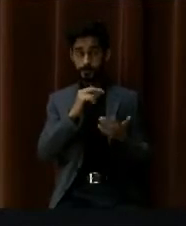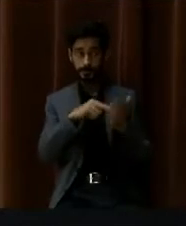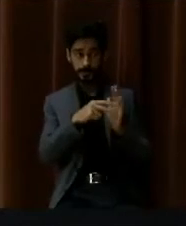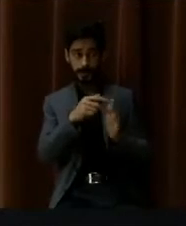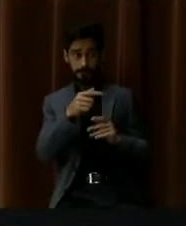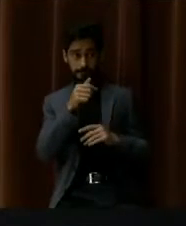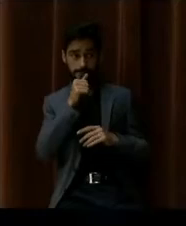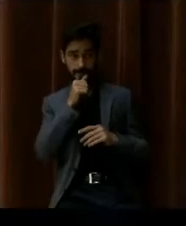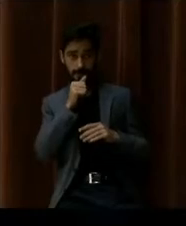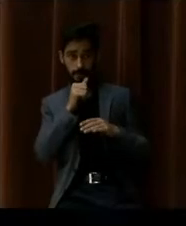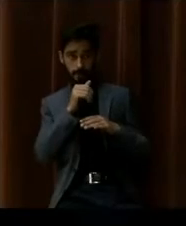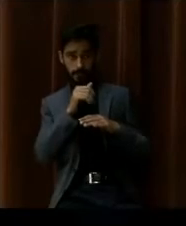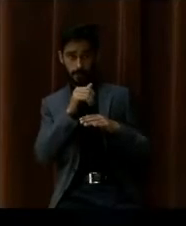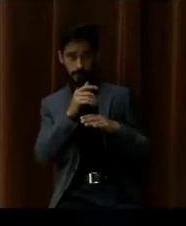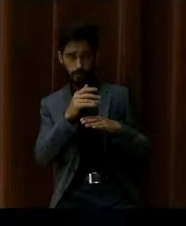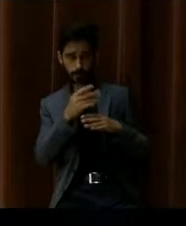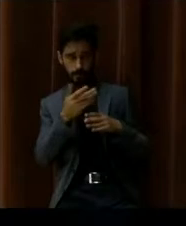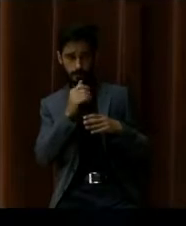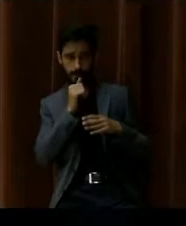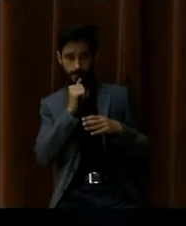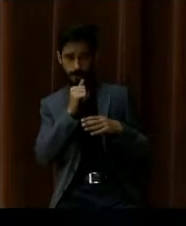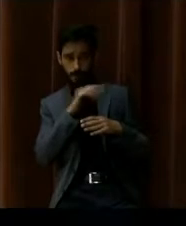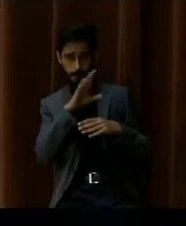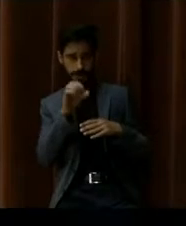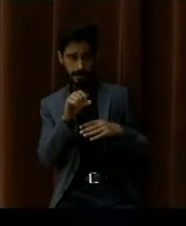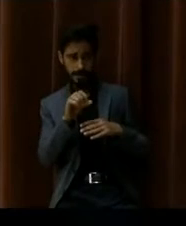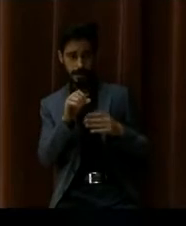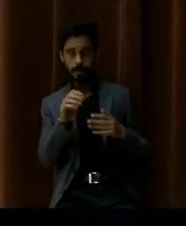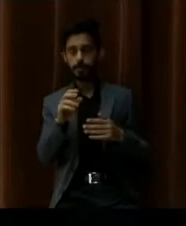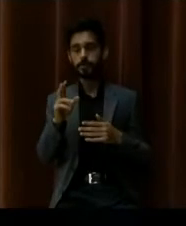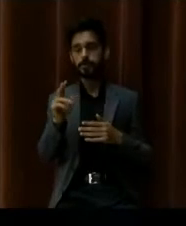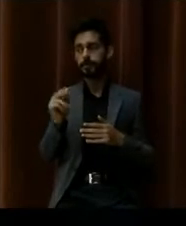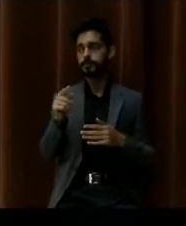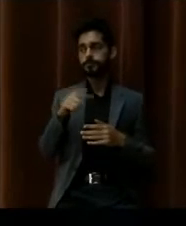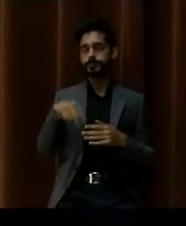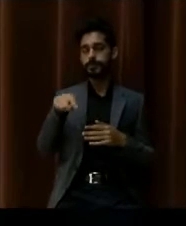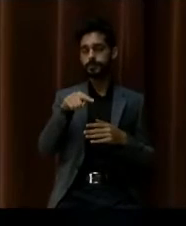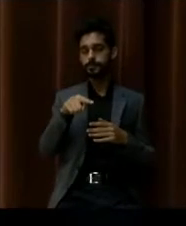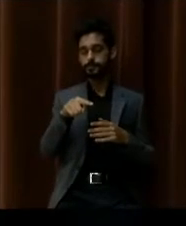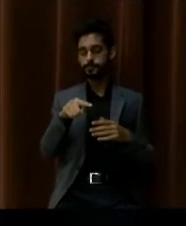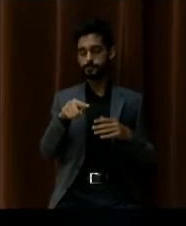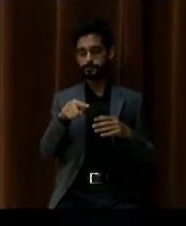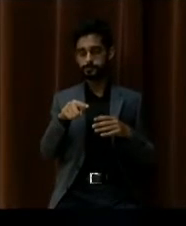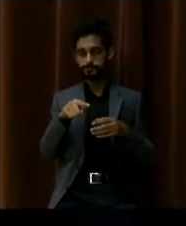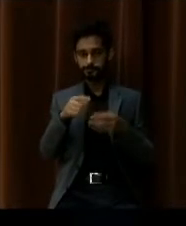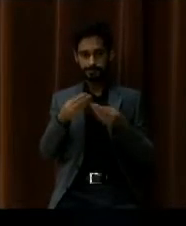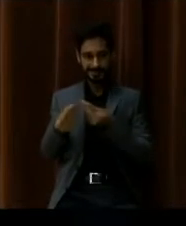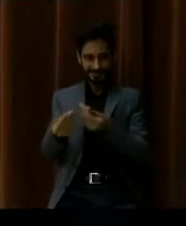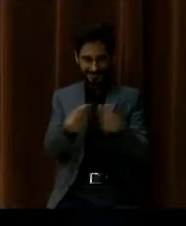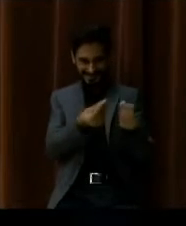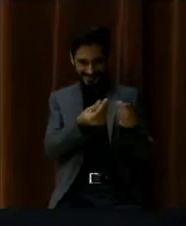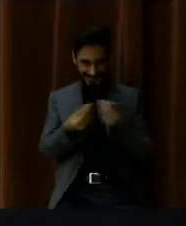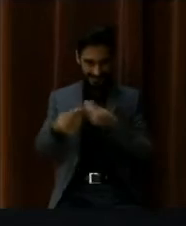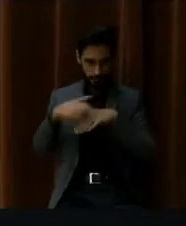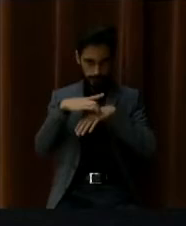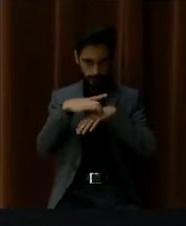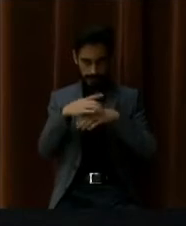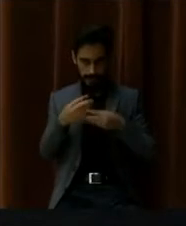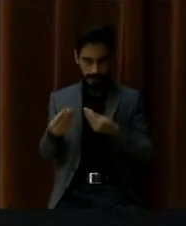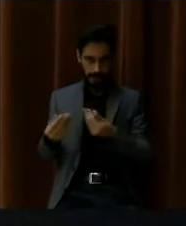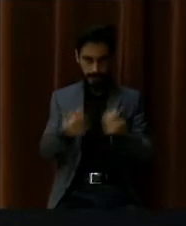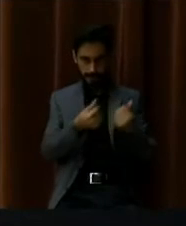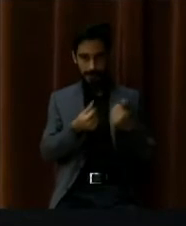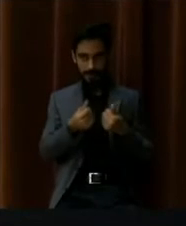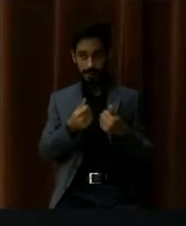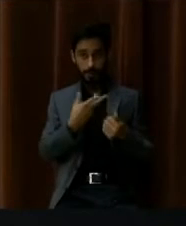personas que ilegalmente han rellenado mangle y ha ocupado una los terrenos que pertenecen a la reserva y no